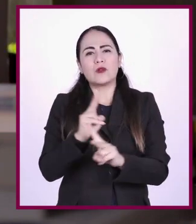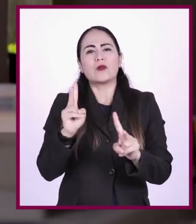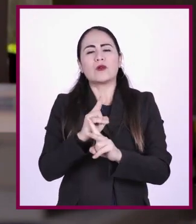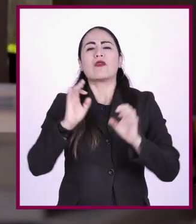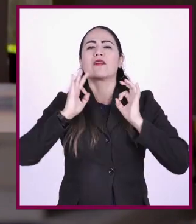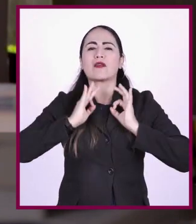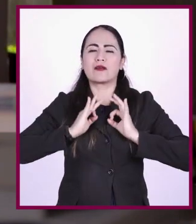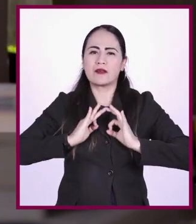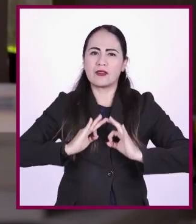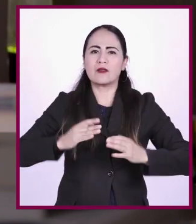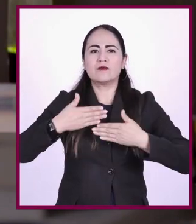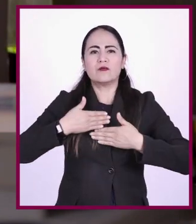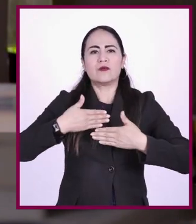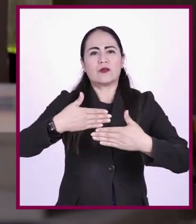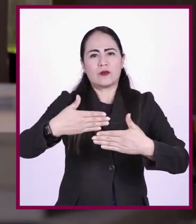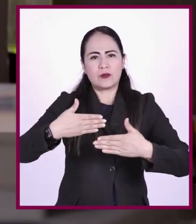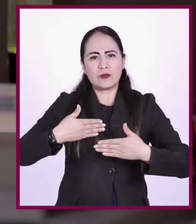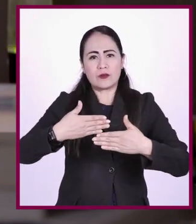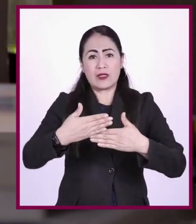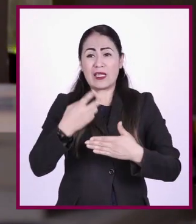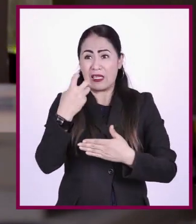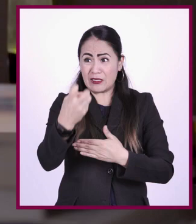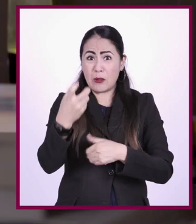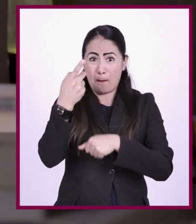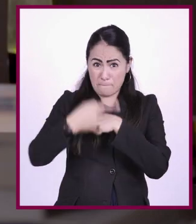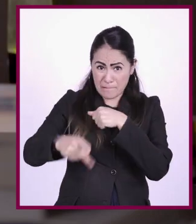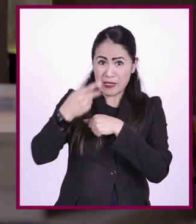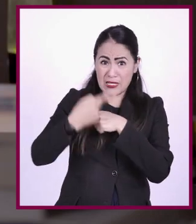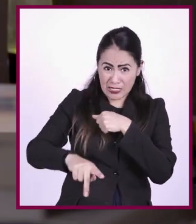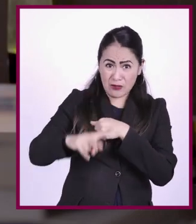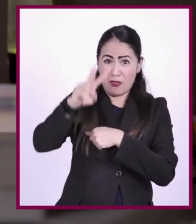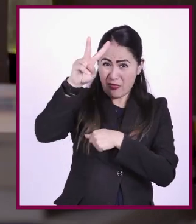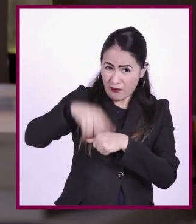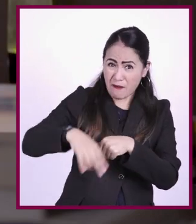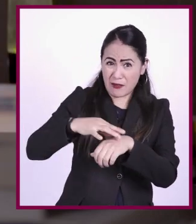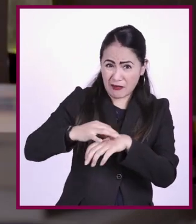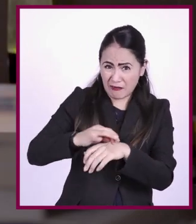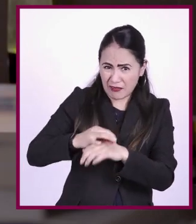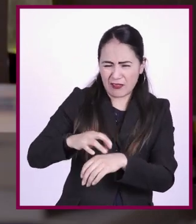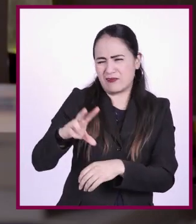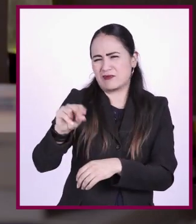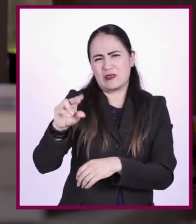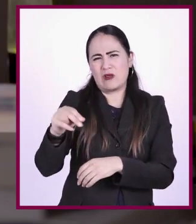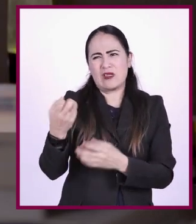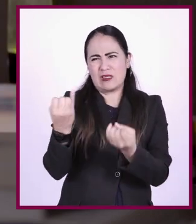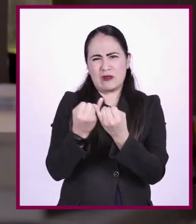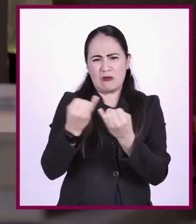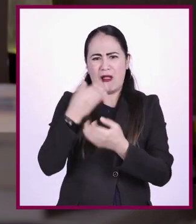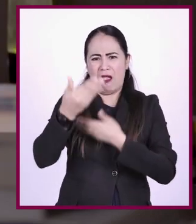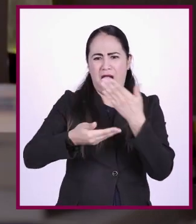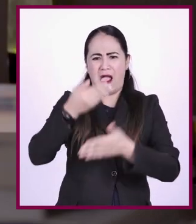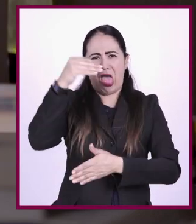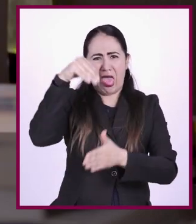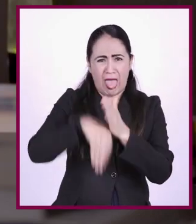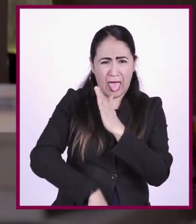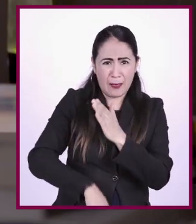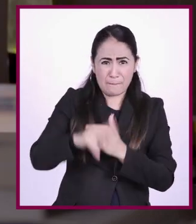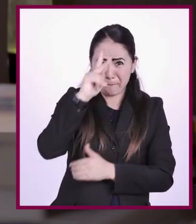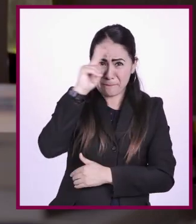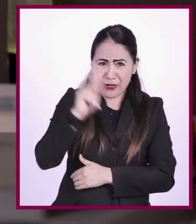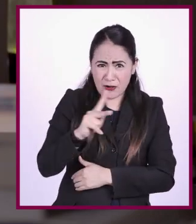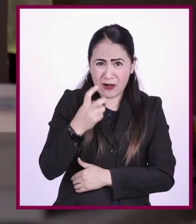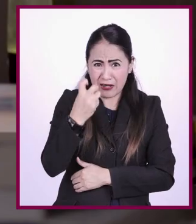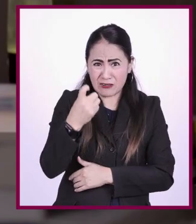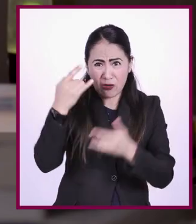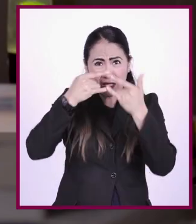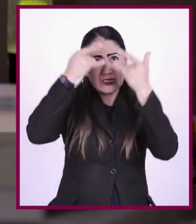calmada. Sobre todo observa que la amenaza no es real y que no está pasando nada de lo que crees. Este tipo de emoción nos hace inventar